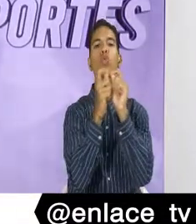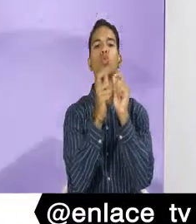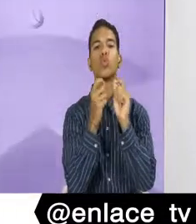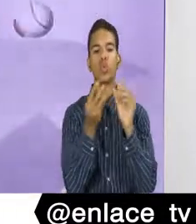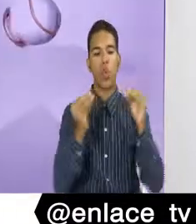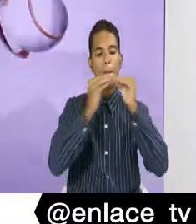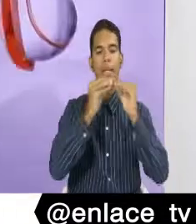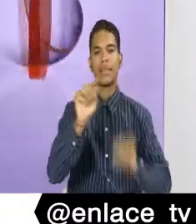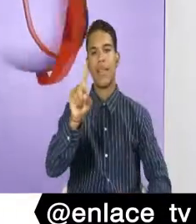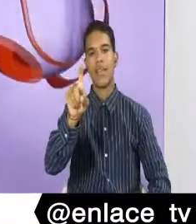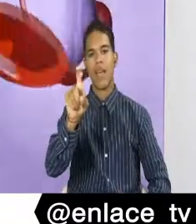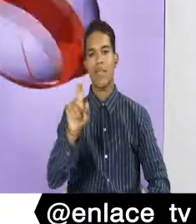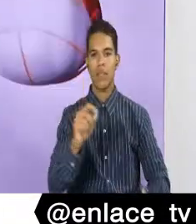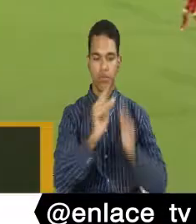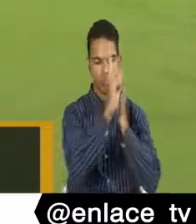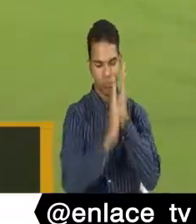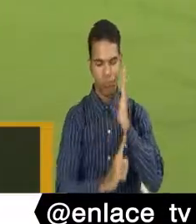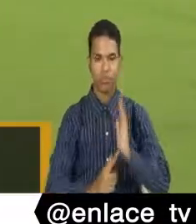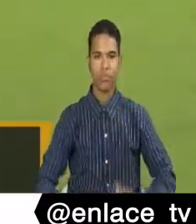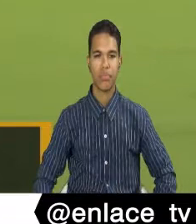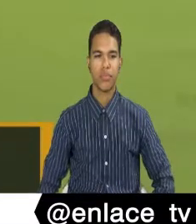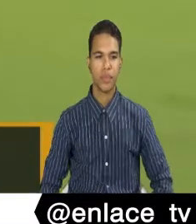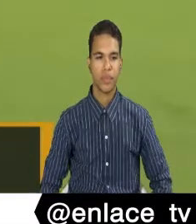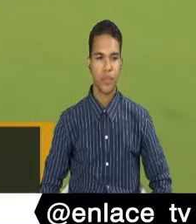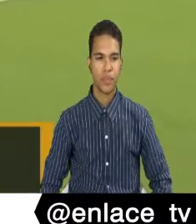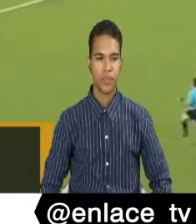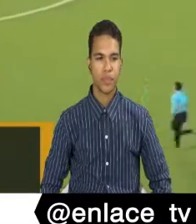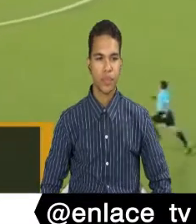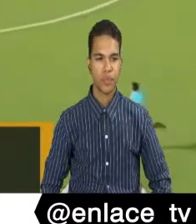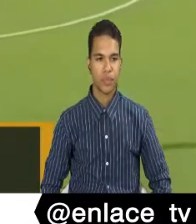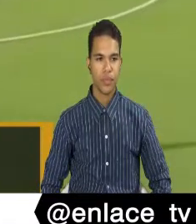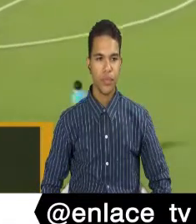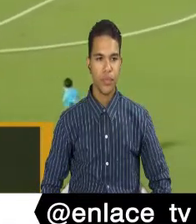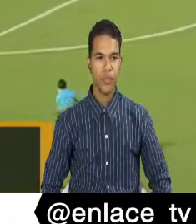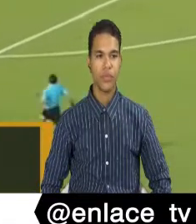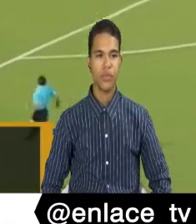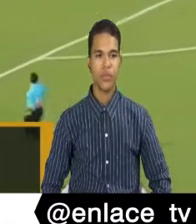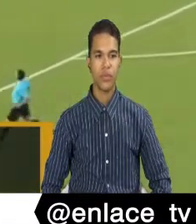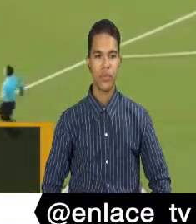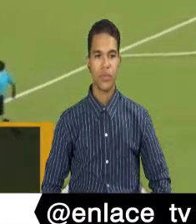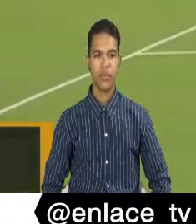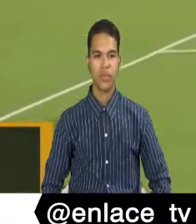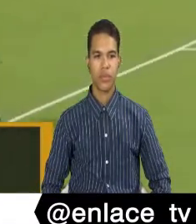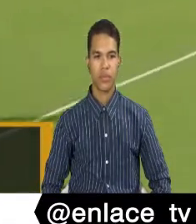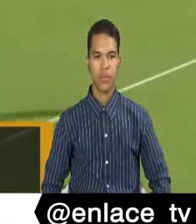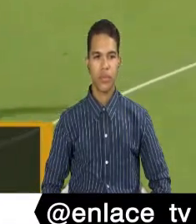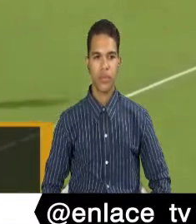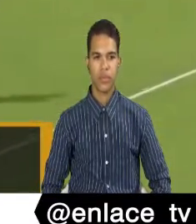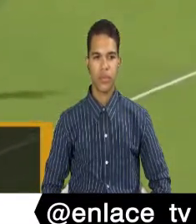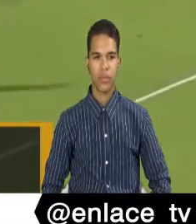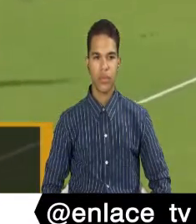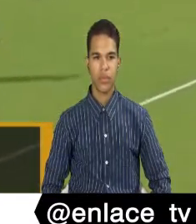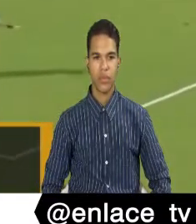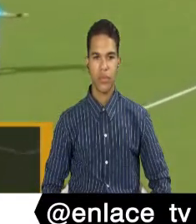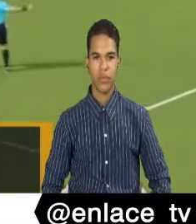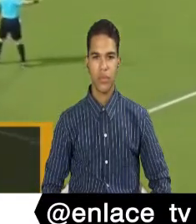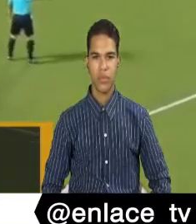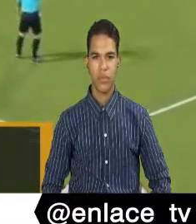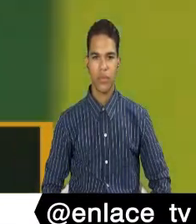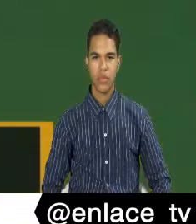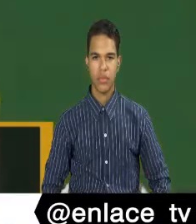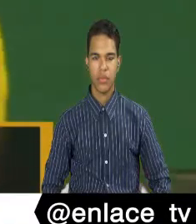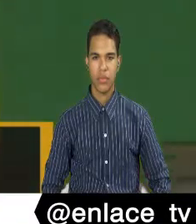de posiciones. Atención, aquí puede estar el primero César Arias para gol a Marcos. Sí, señores, gol, gol, gol, gol, gol, gol, César Arias, gol,